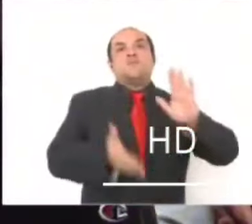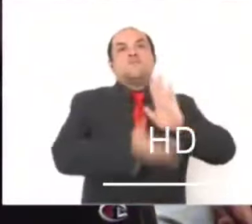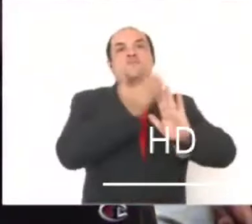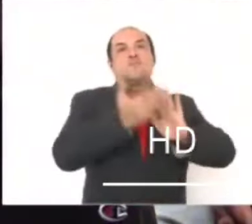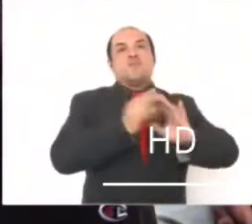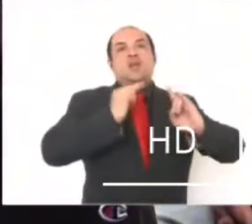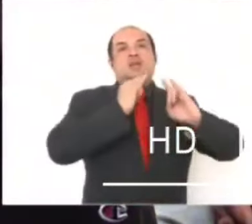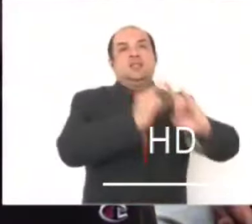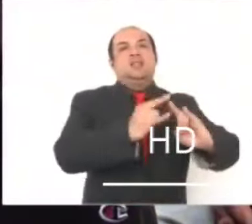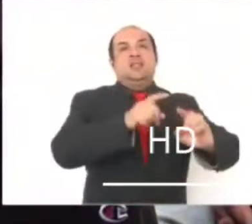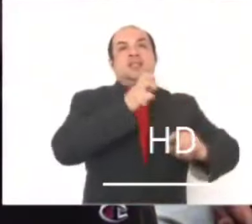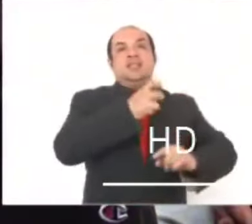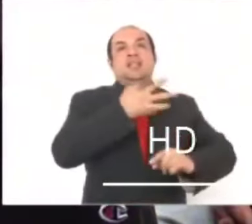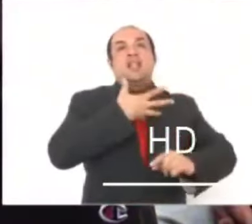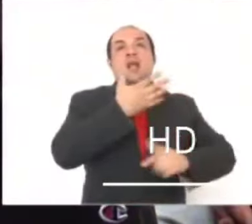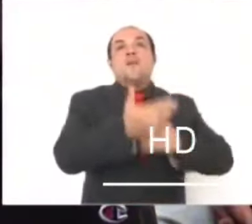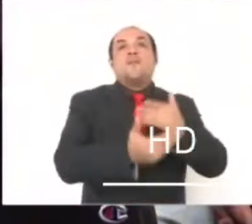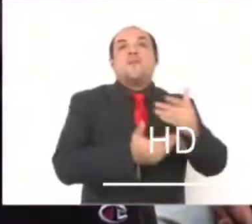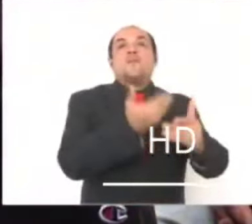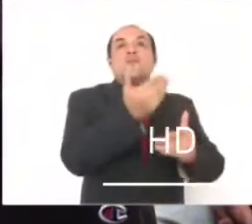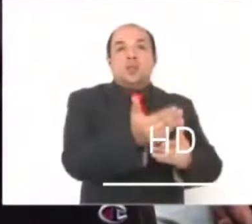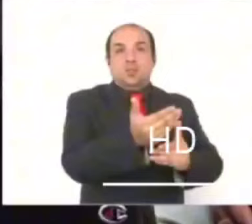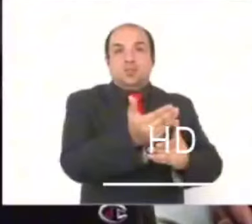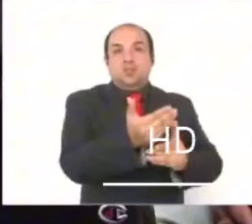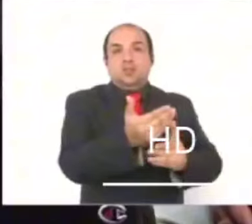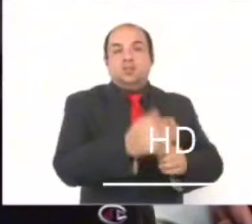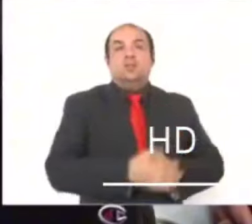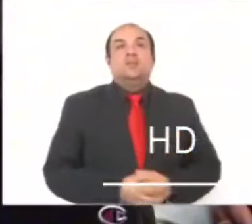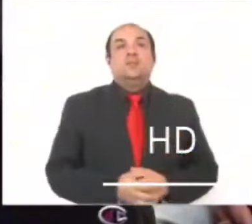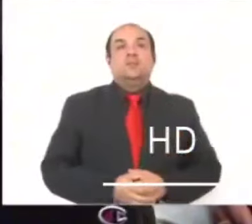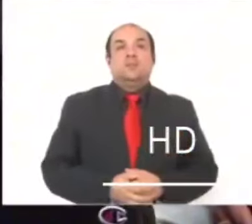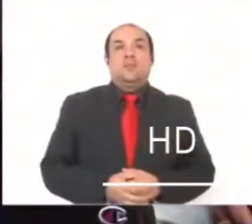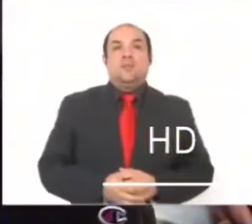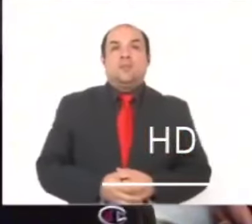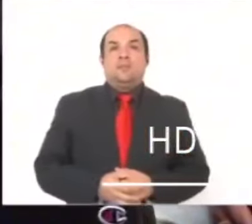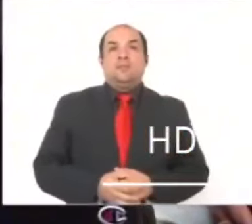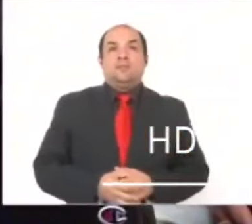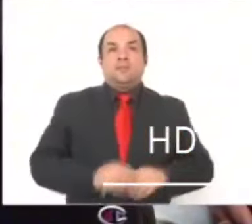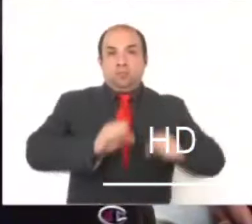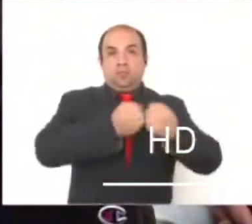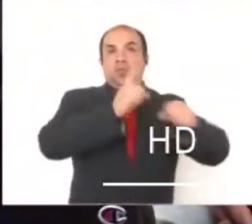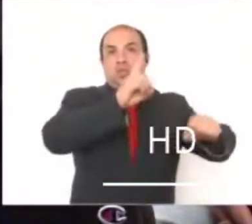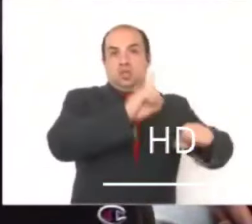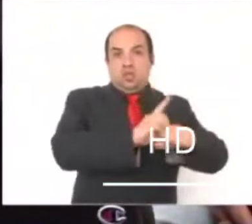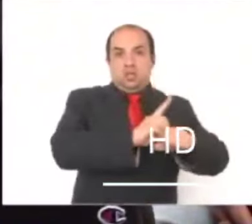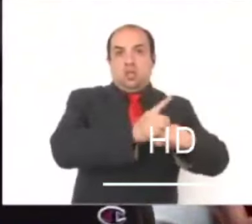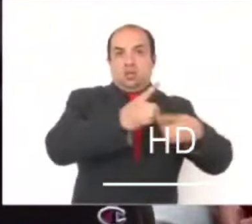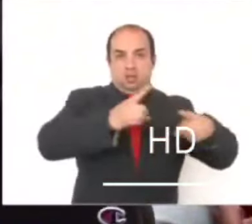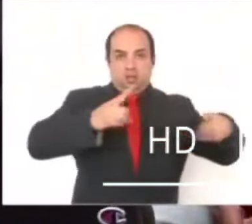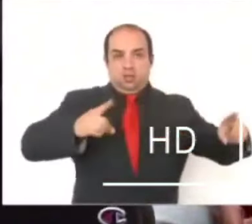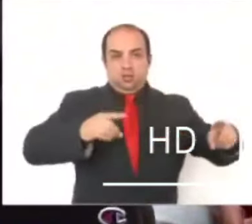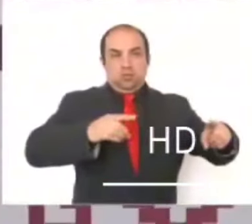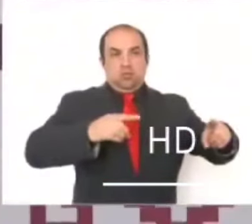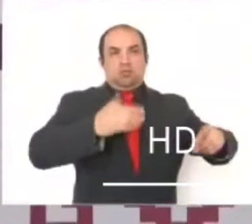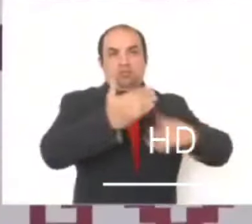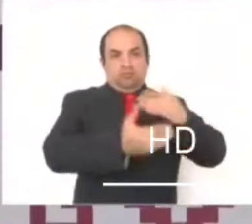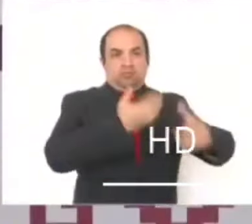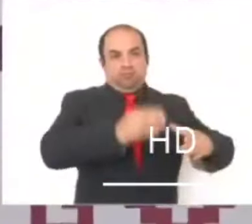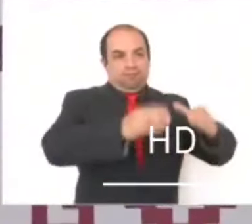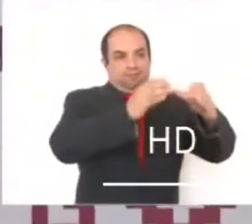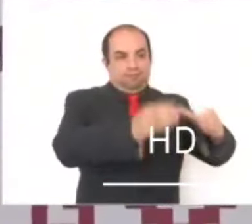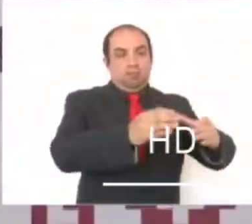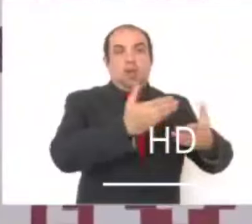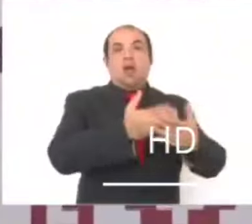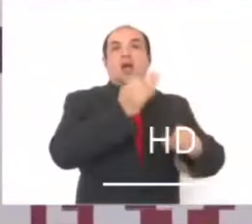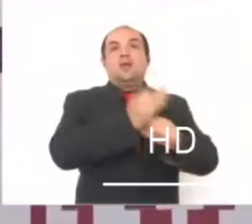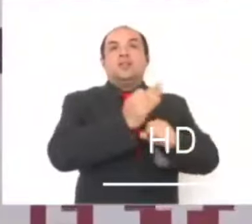producto de un proceso de, en este caso, de la sociedad, evolución de la sociedad. Y hoy estamos